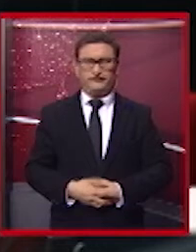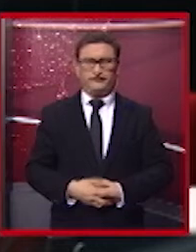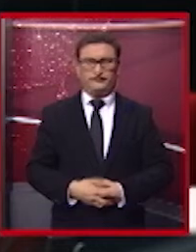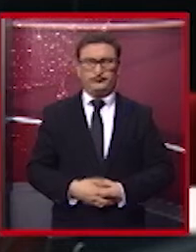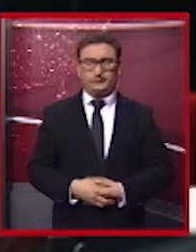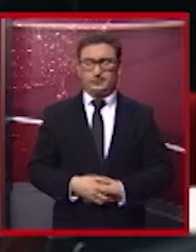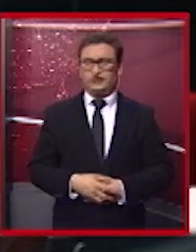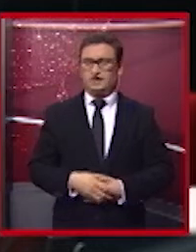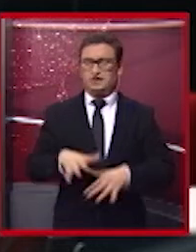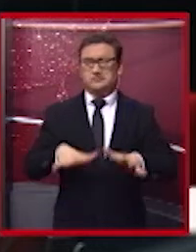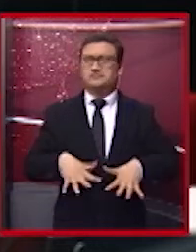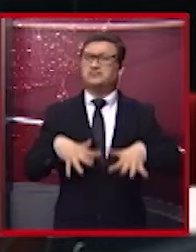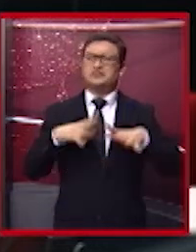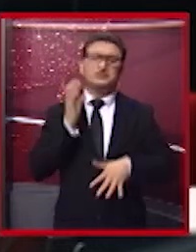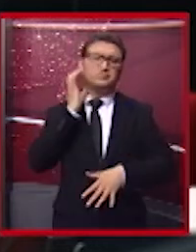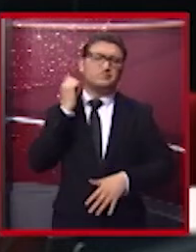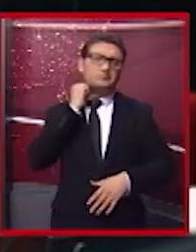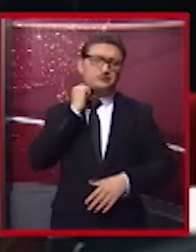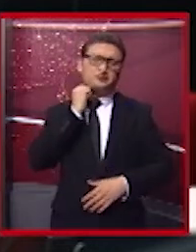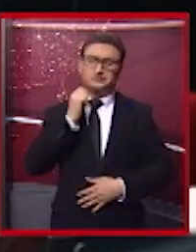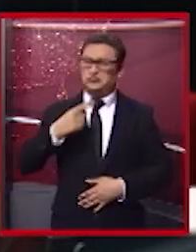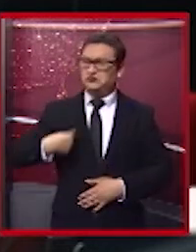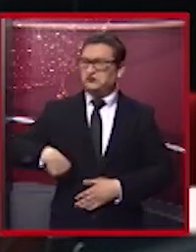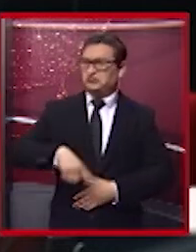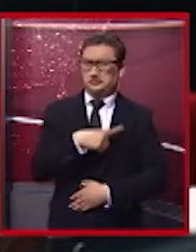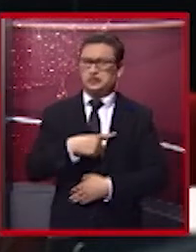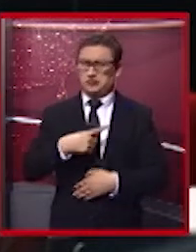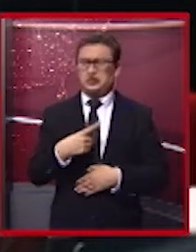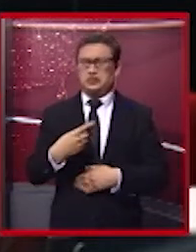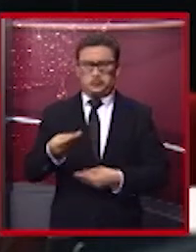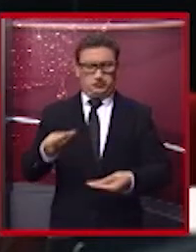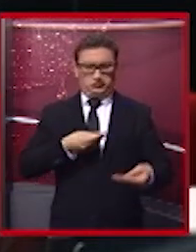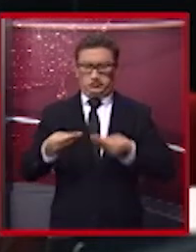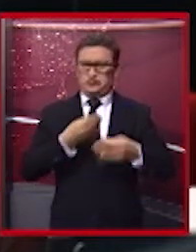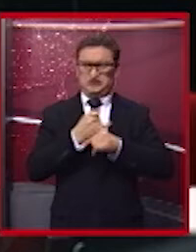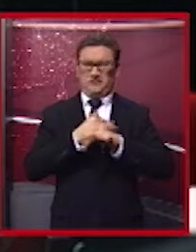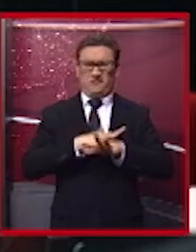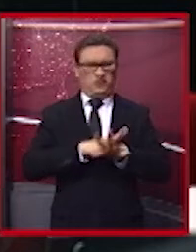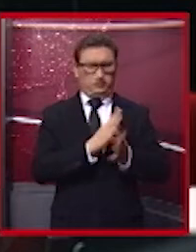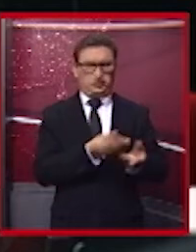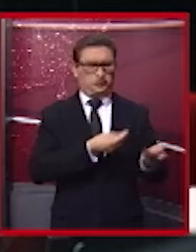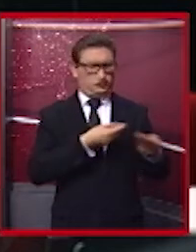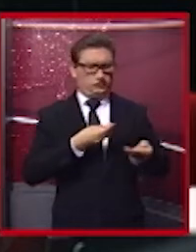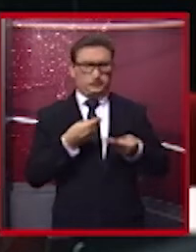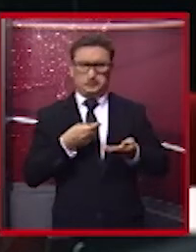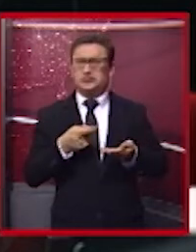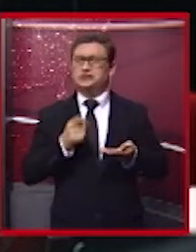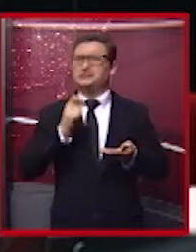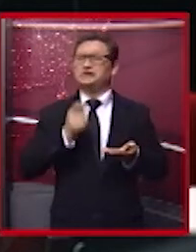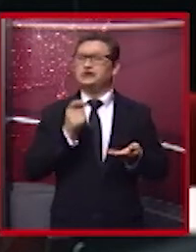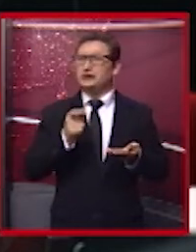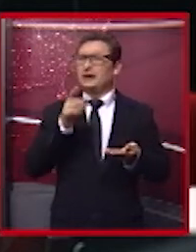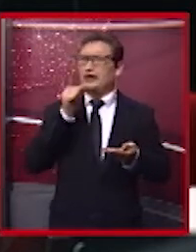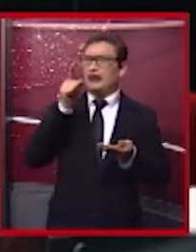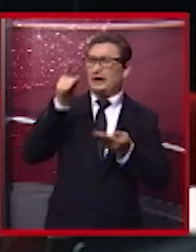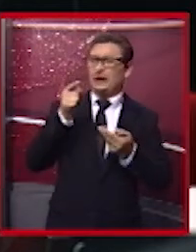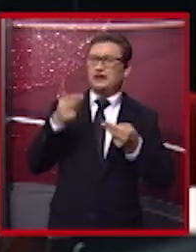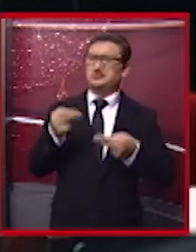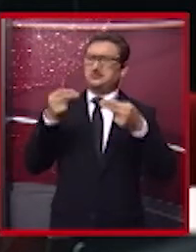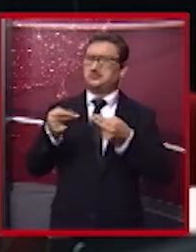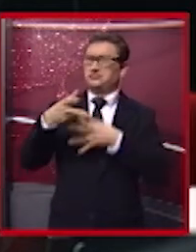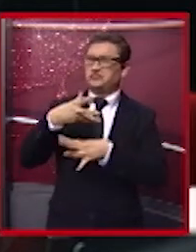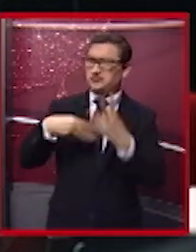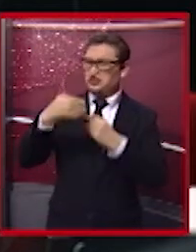El Senado de la República ha comenzado a recibir información sobre dichos acuerdos